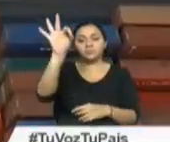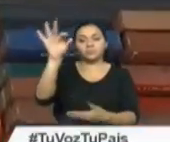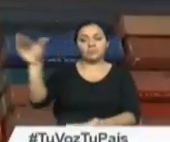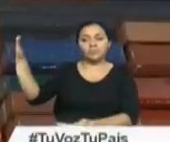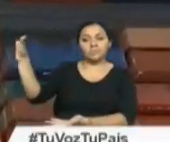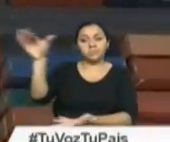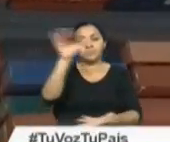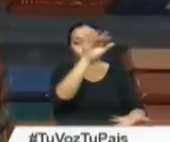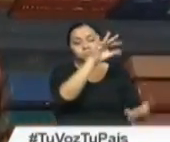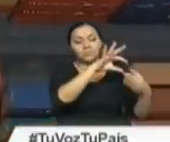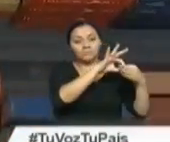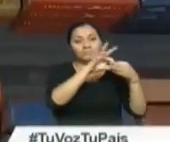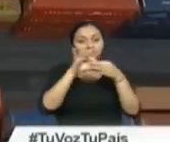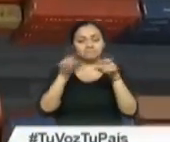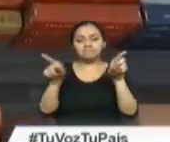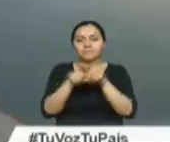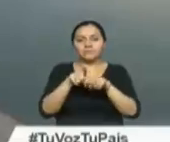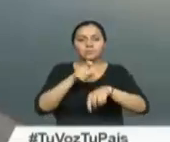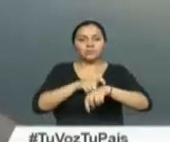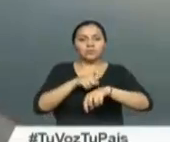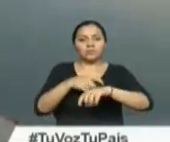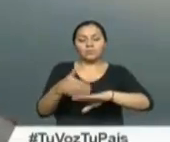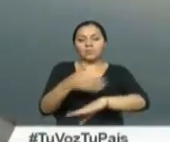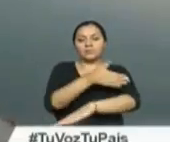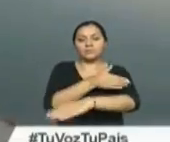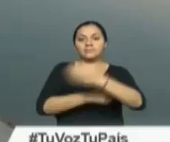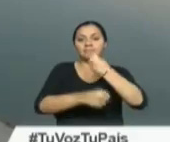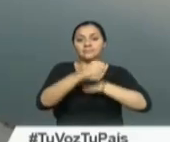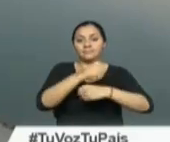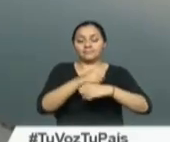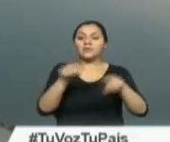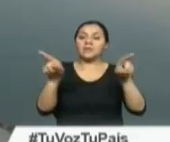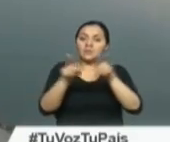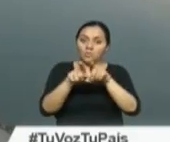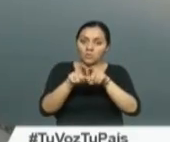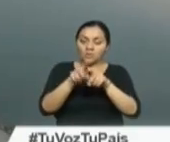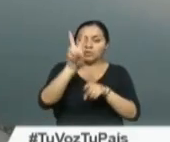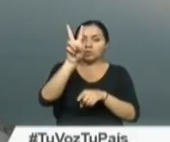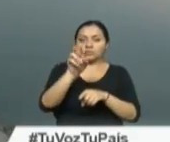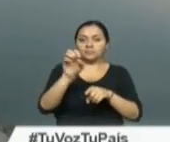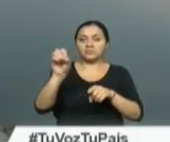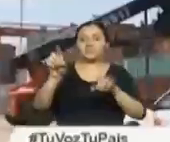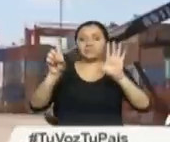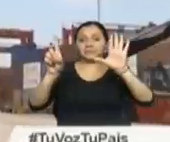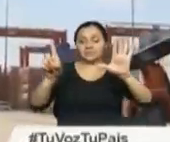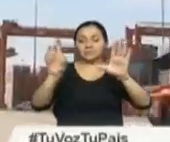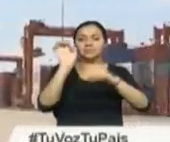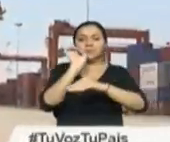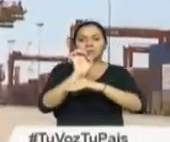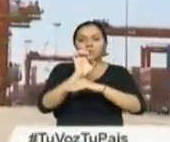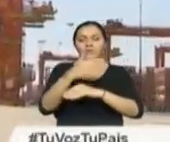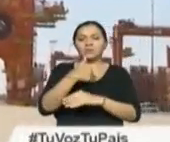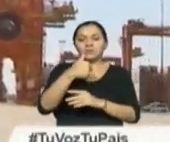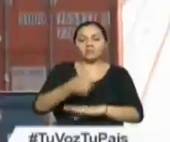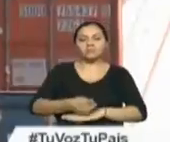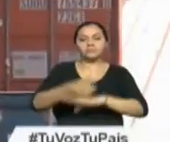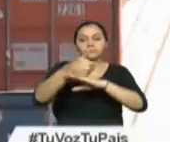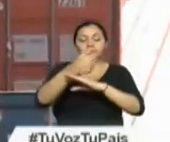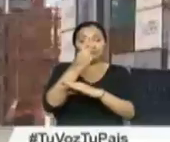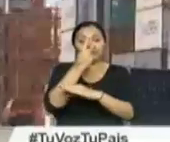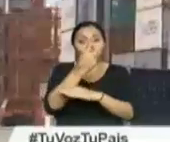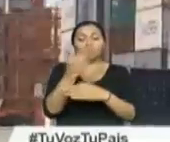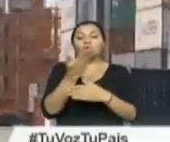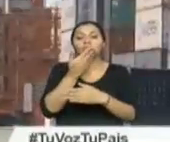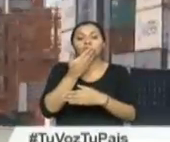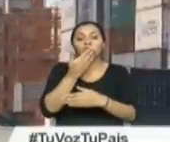toneladas, en relación al mismo periodo del año previo. Así también, en el año 2006, Ecuador se ubicó como el principal exportador hacia